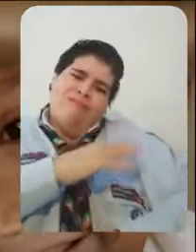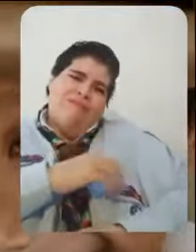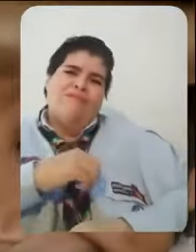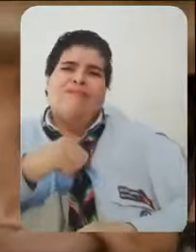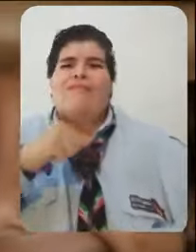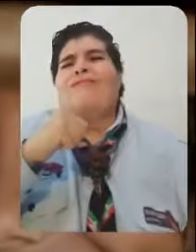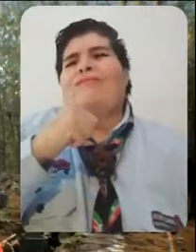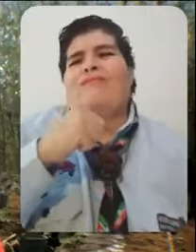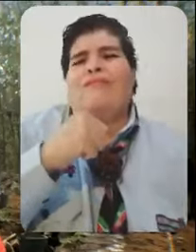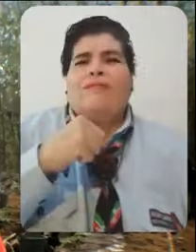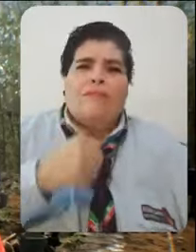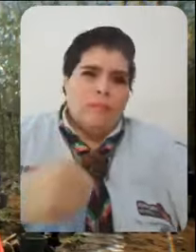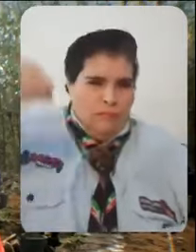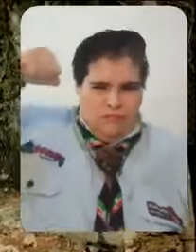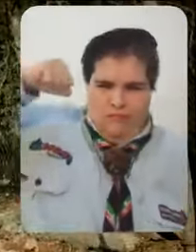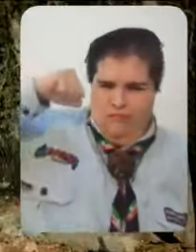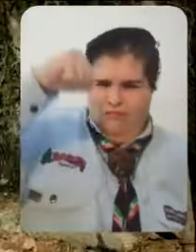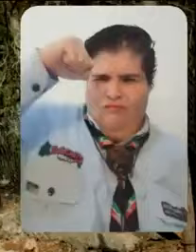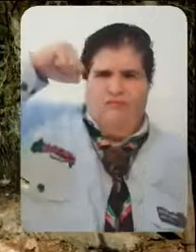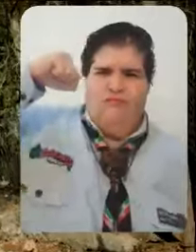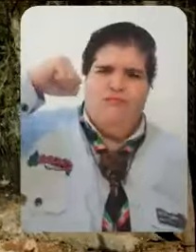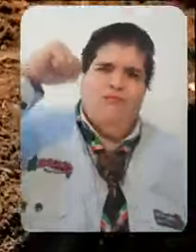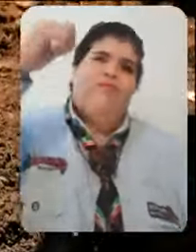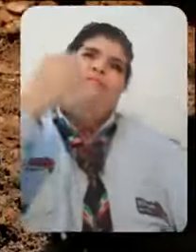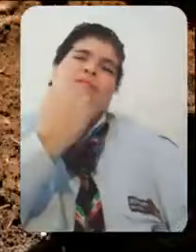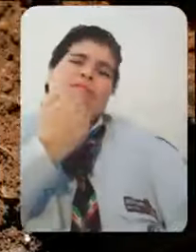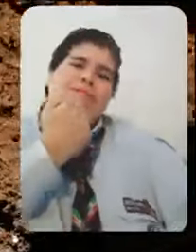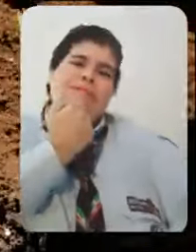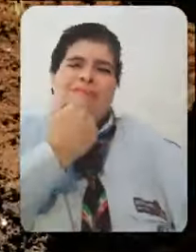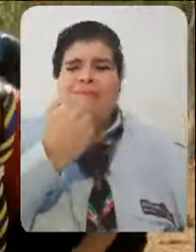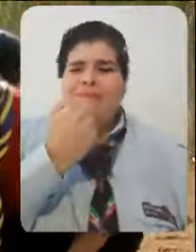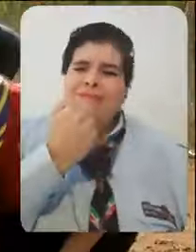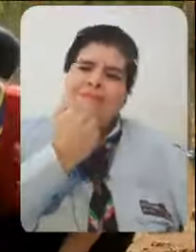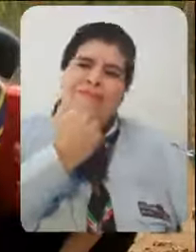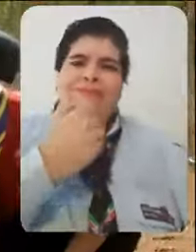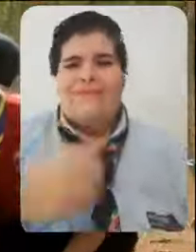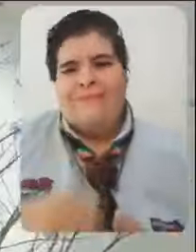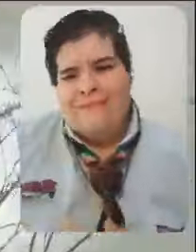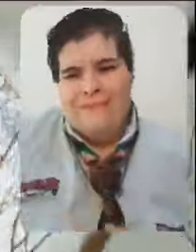cuántas penas tenga que superar.